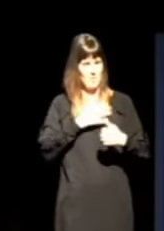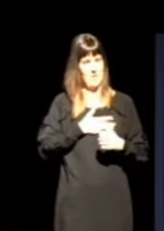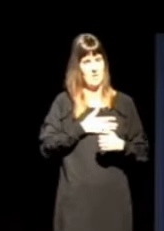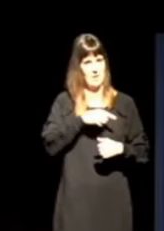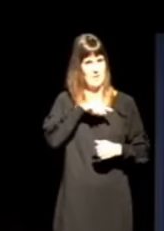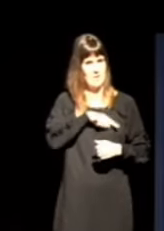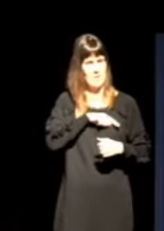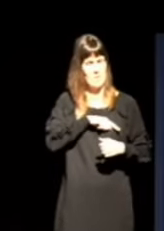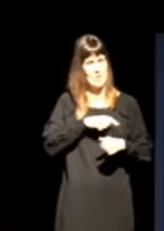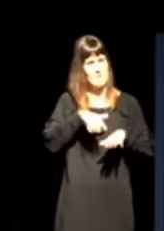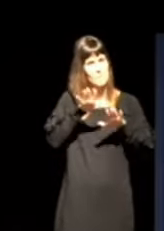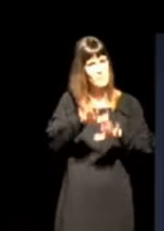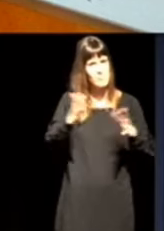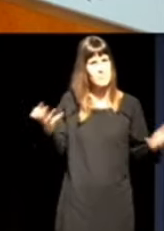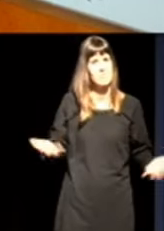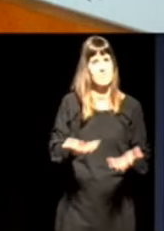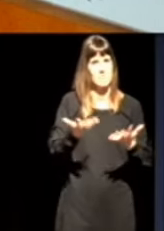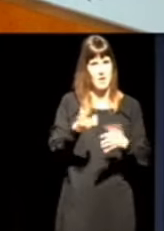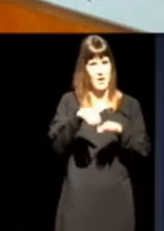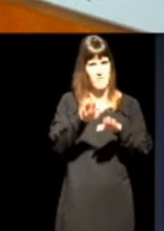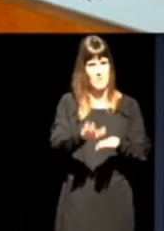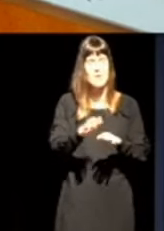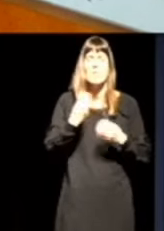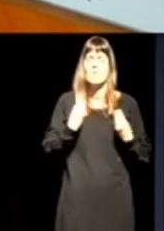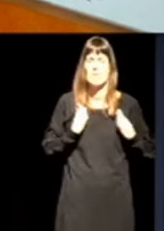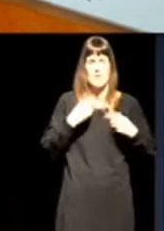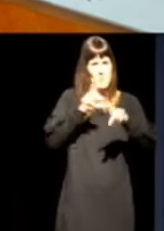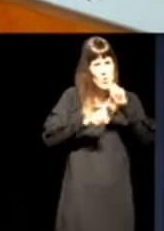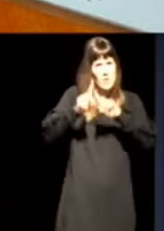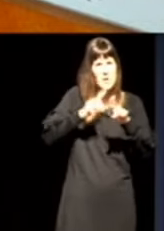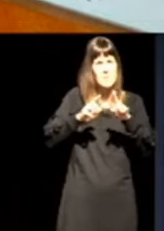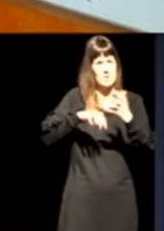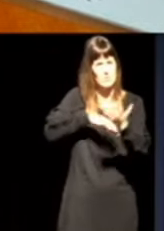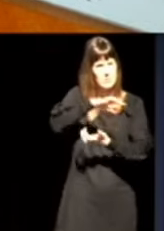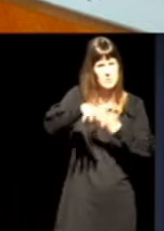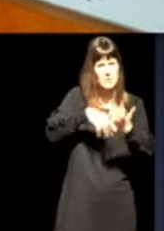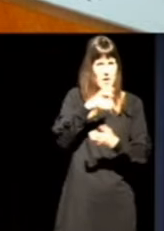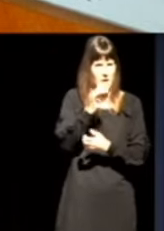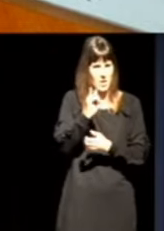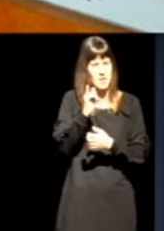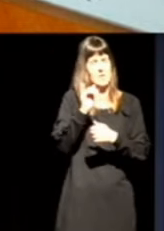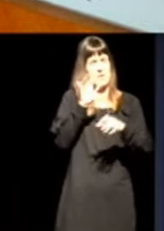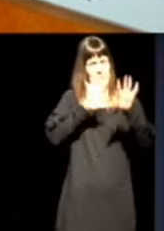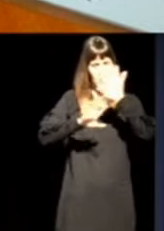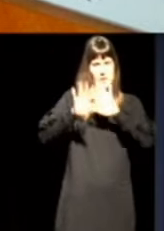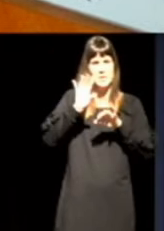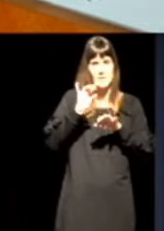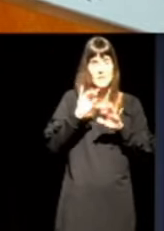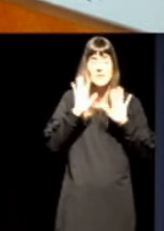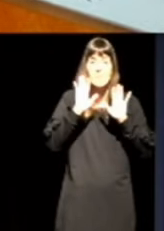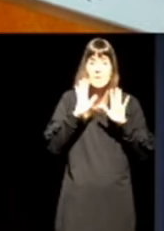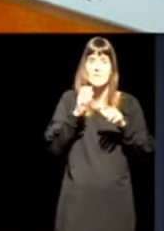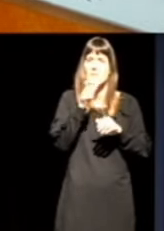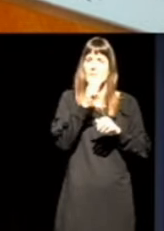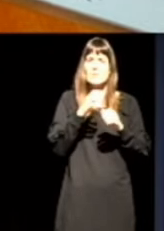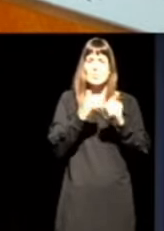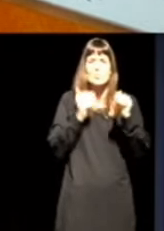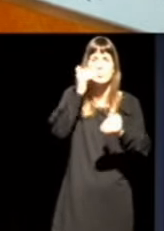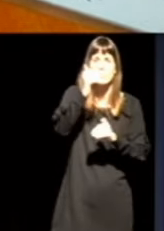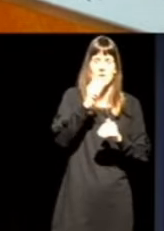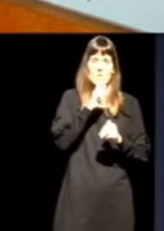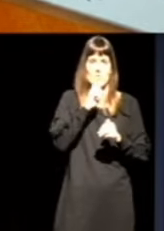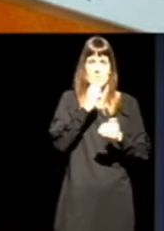Por supuesto que en la vida hay muchos problemas y muchos conflictos, pero nos ayudamos a atravesarlos para